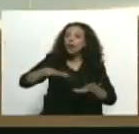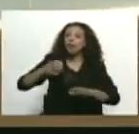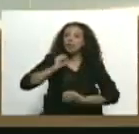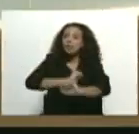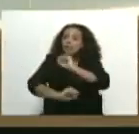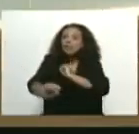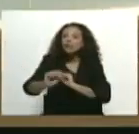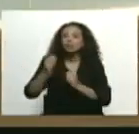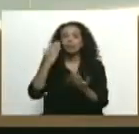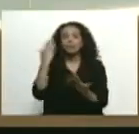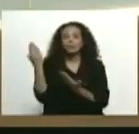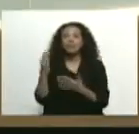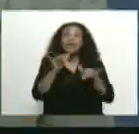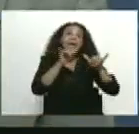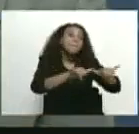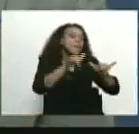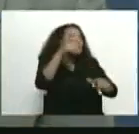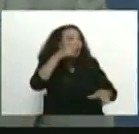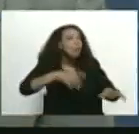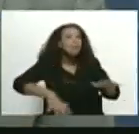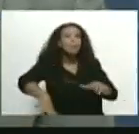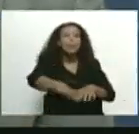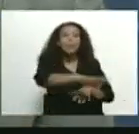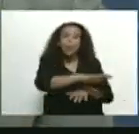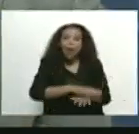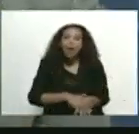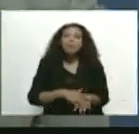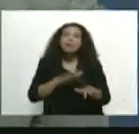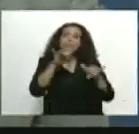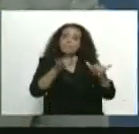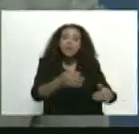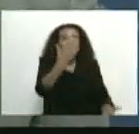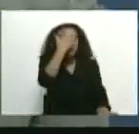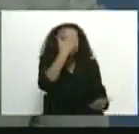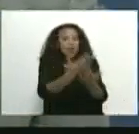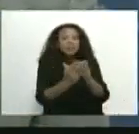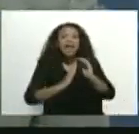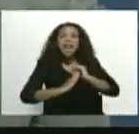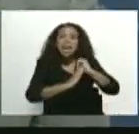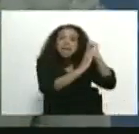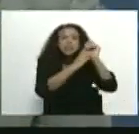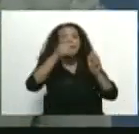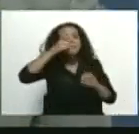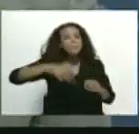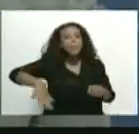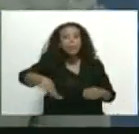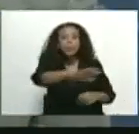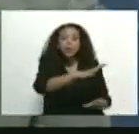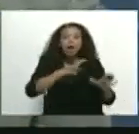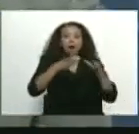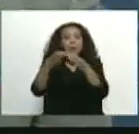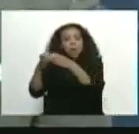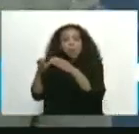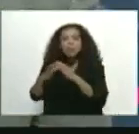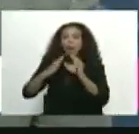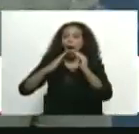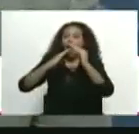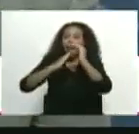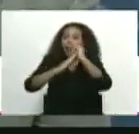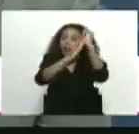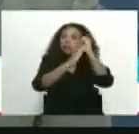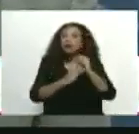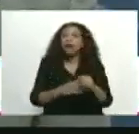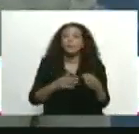su revolución? Que es el mismo pueblo, presidente, el que está al frente de ese liderazgo popular colectivo. A mí